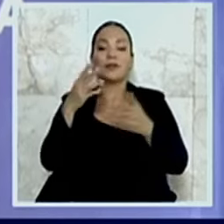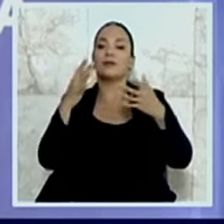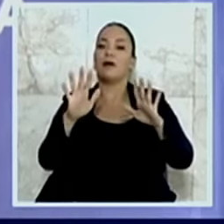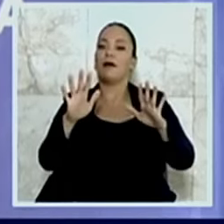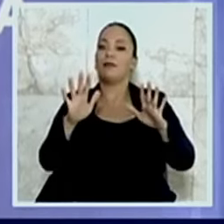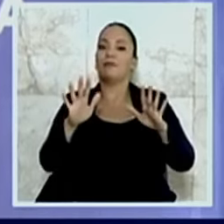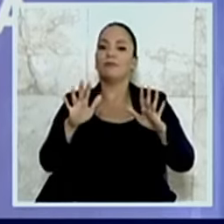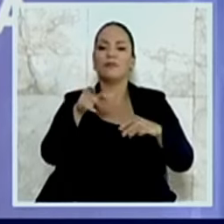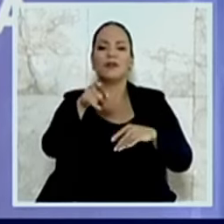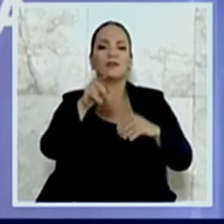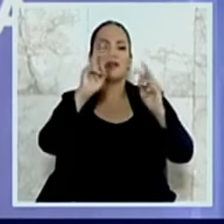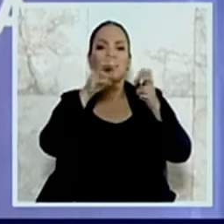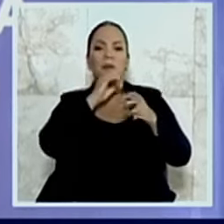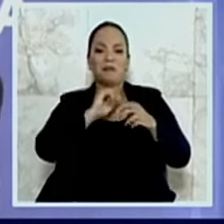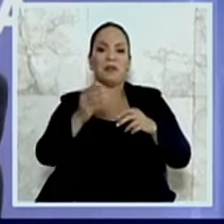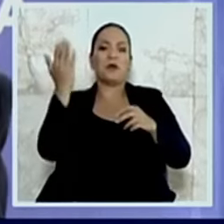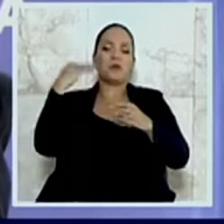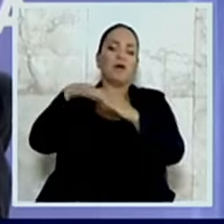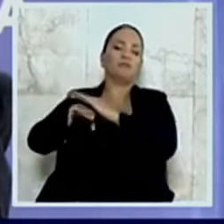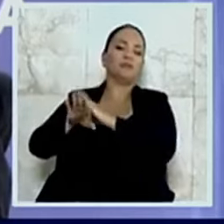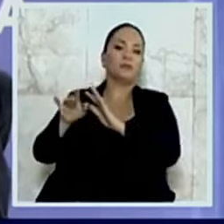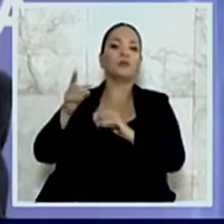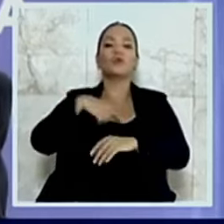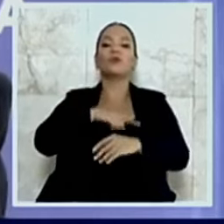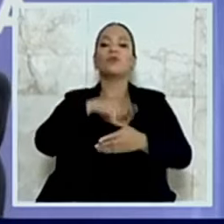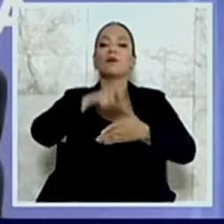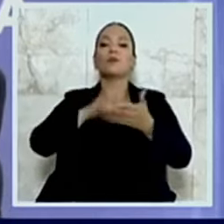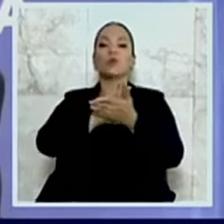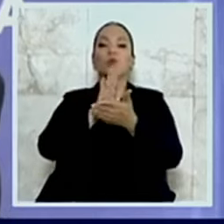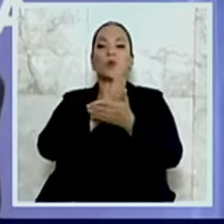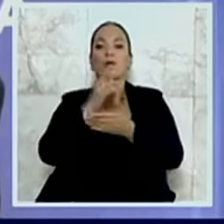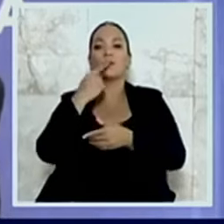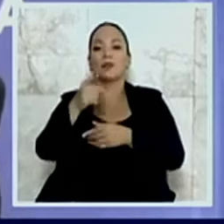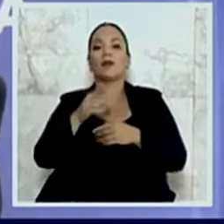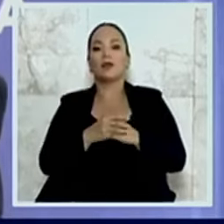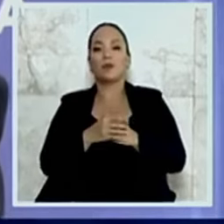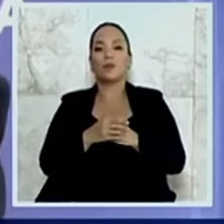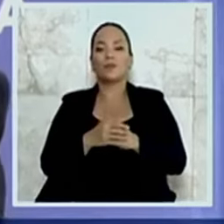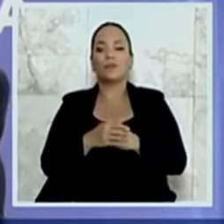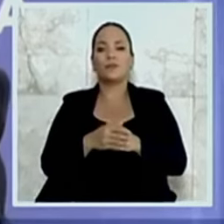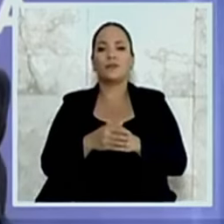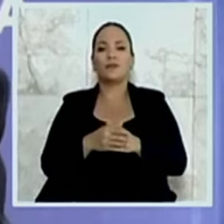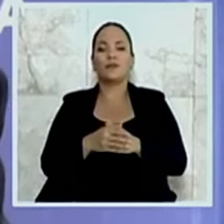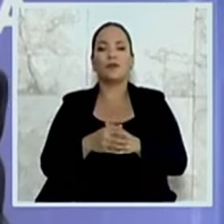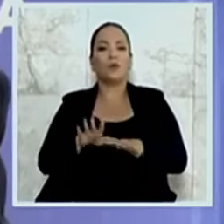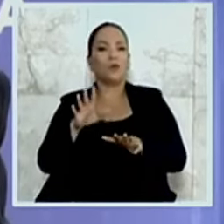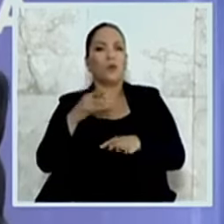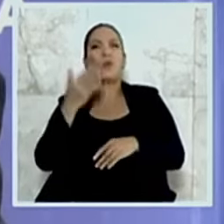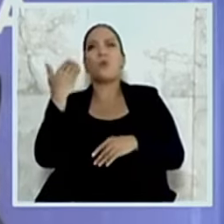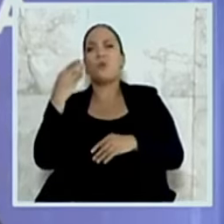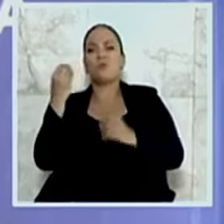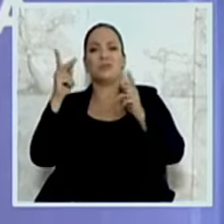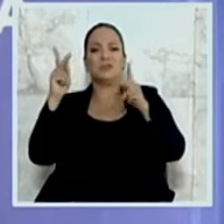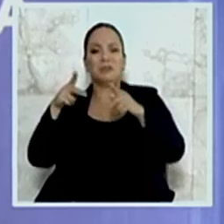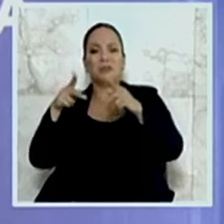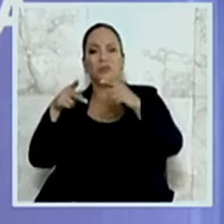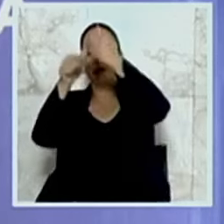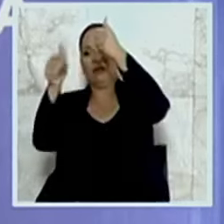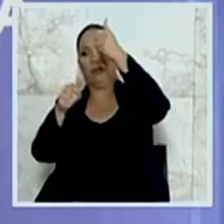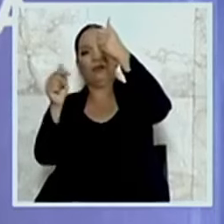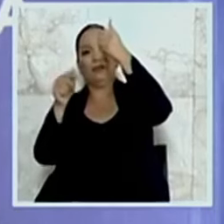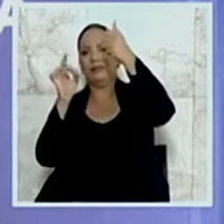vicepresidenta de la República y también ministra de Salud. Señor presidente. Bueno, aquí esto es una buena noticia, ya poner a descansar un tema